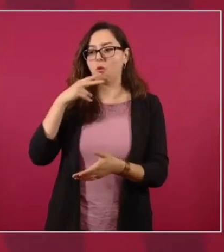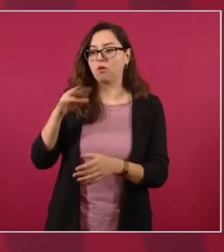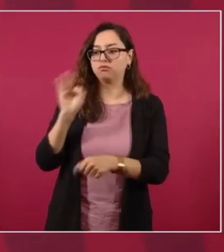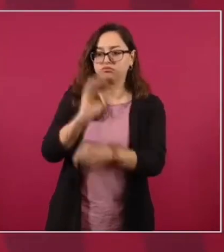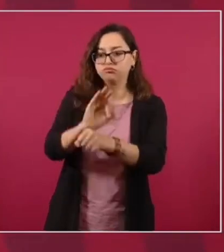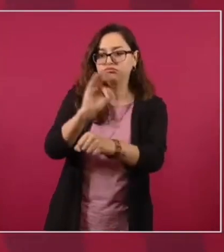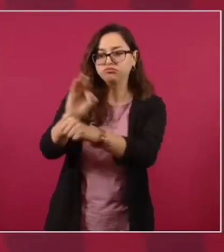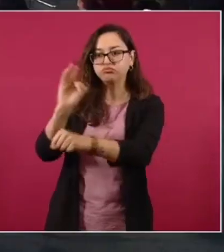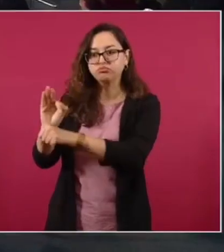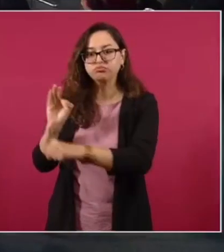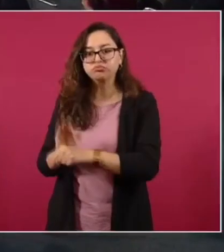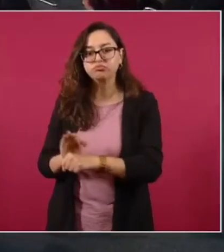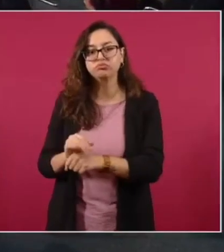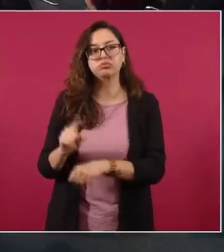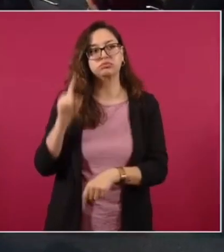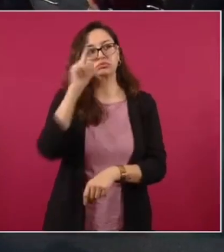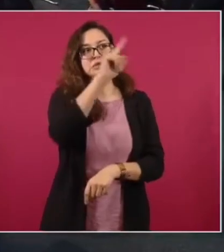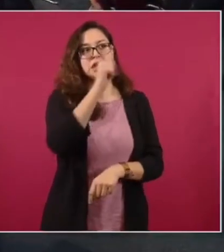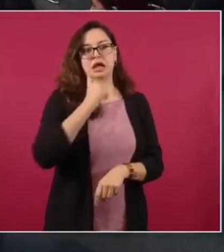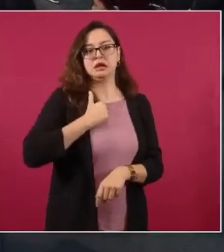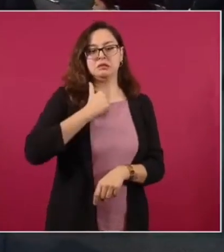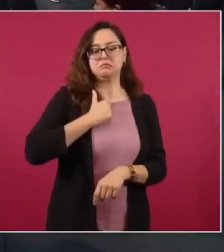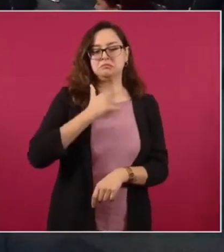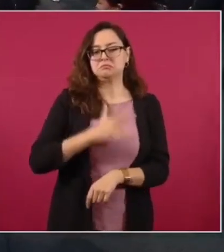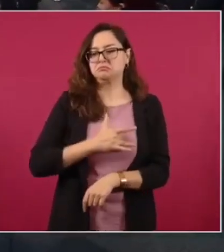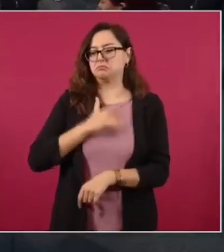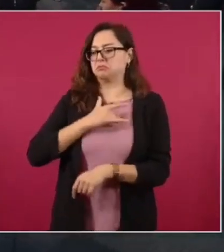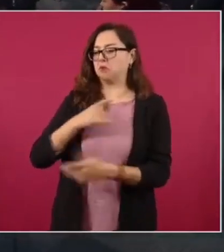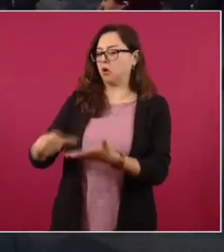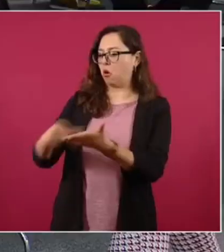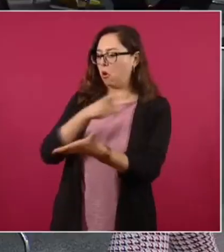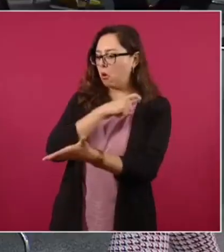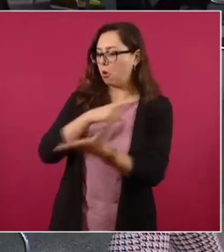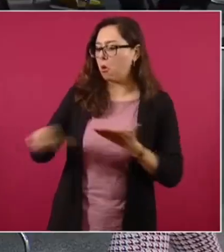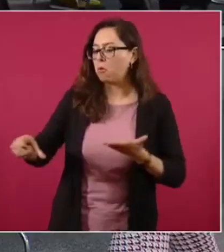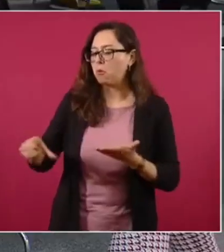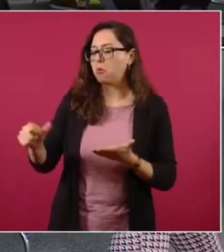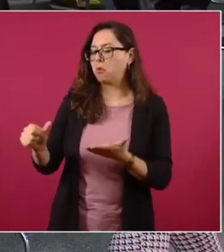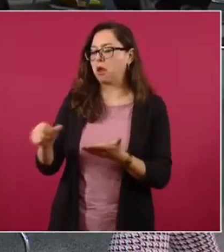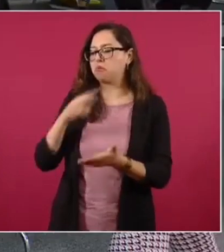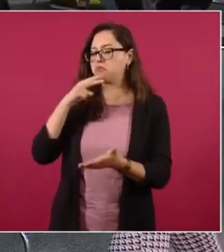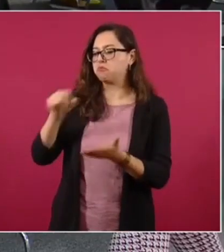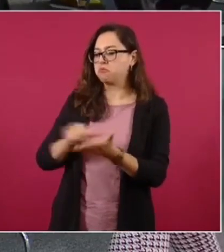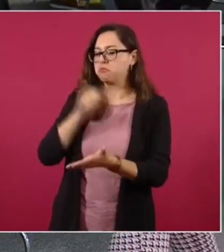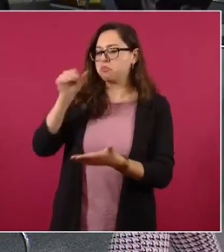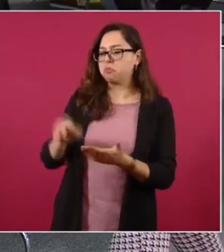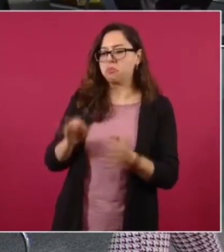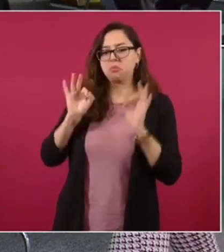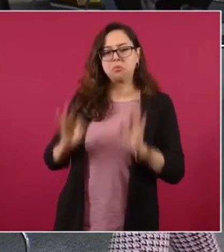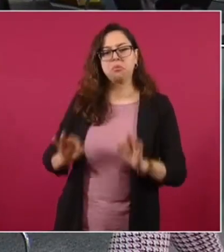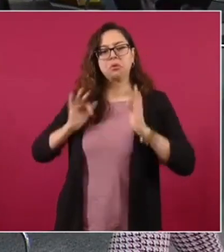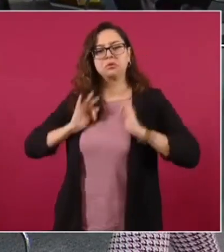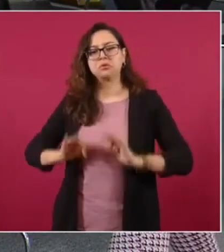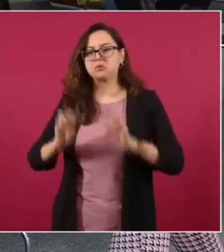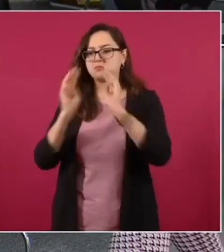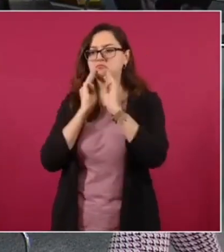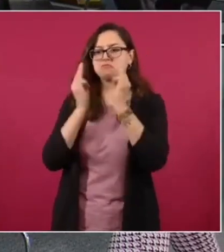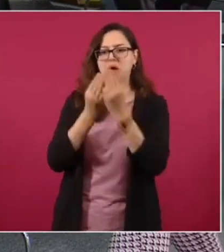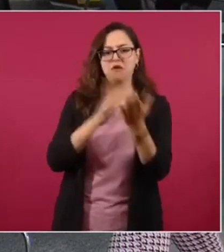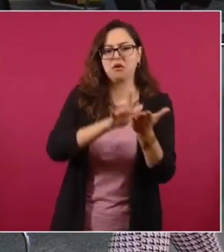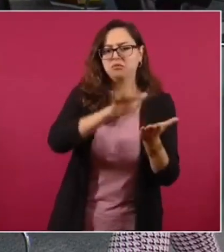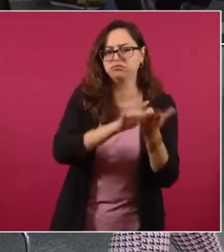si la gente en Canadá puede sentirse tranquila que comprando aguacate mexicano no están apoyando a los carteles, sino están